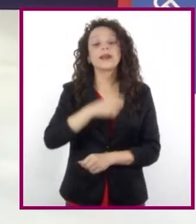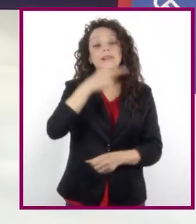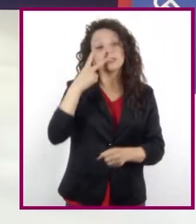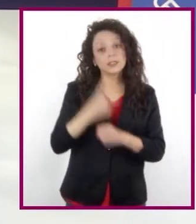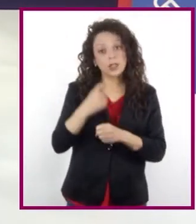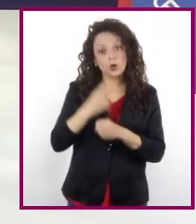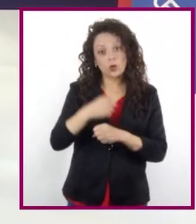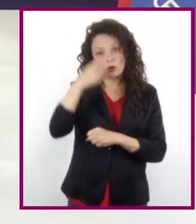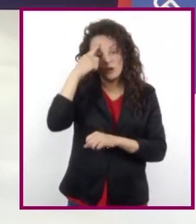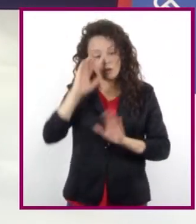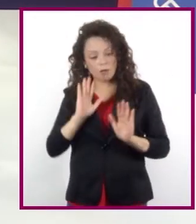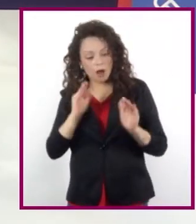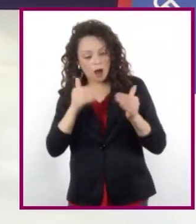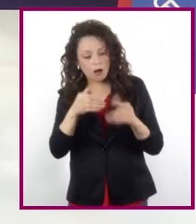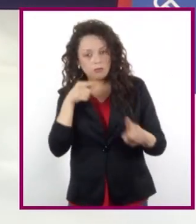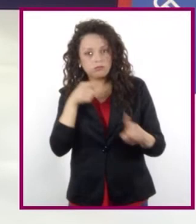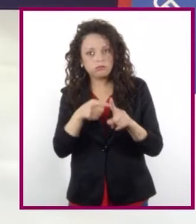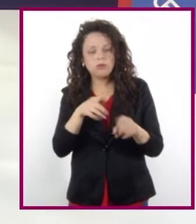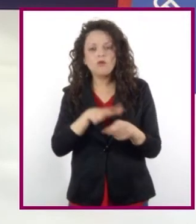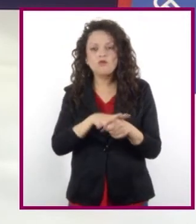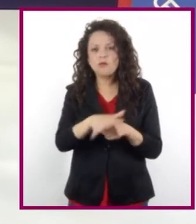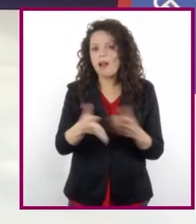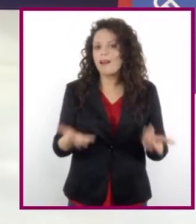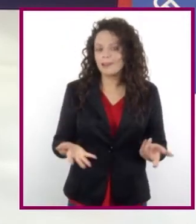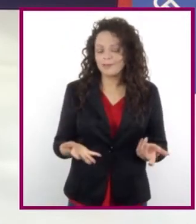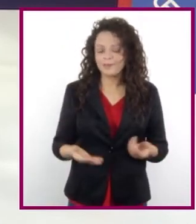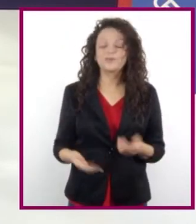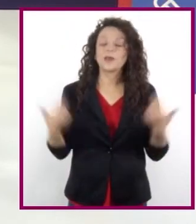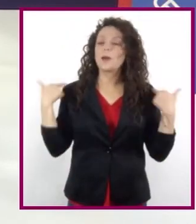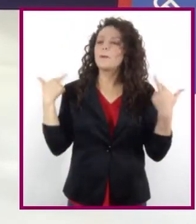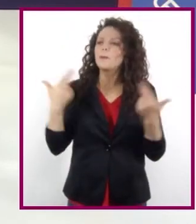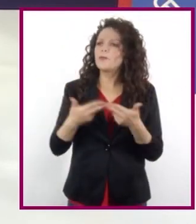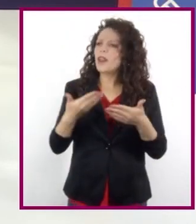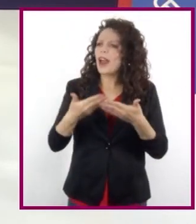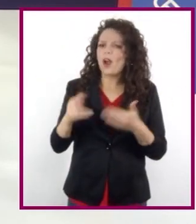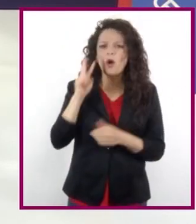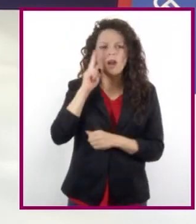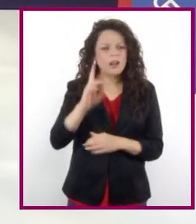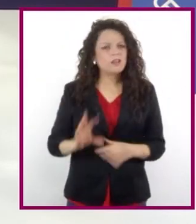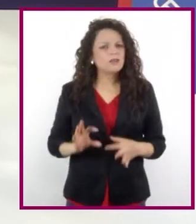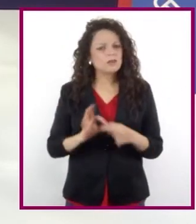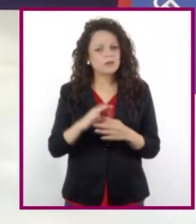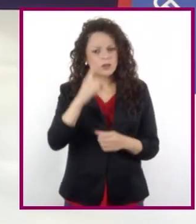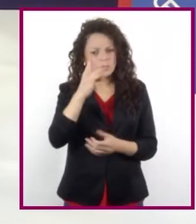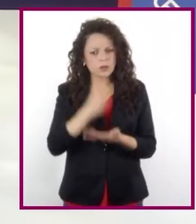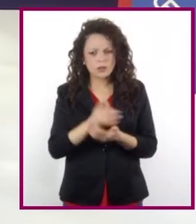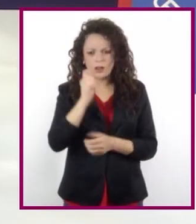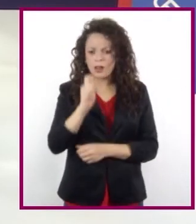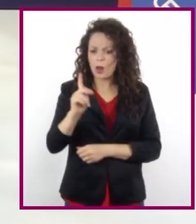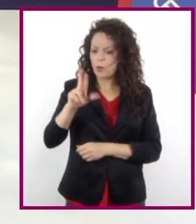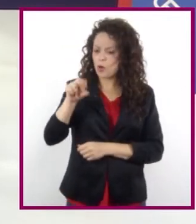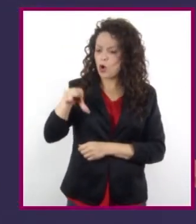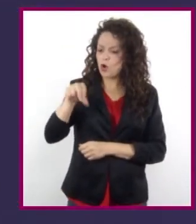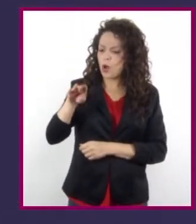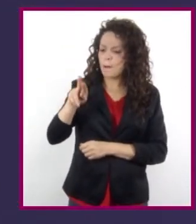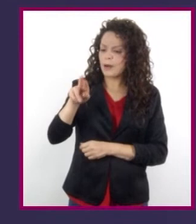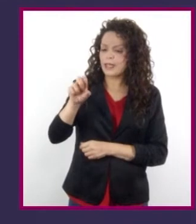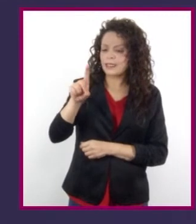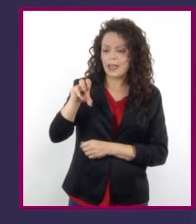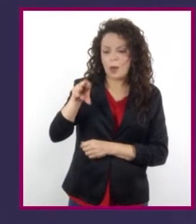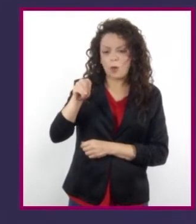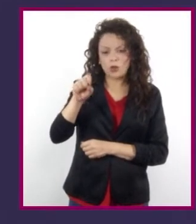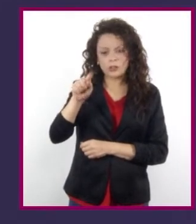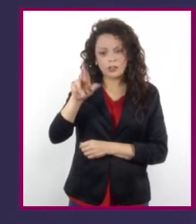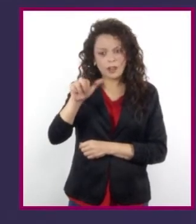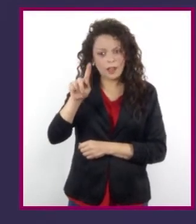aspecto. Profesora, ahora veremos los aspectos que tienen que ver solo con los pronombres demostrativos. Así